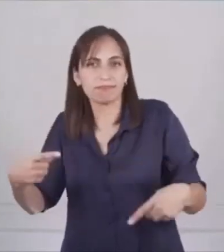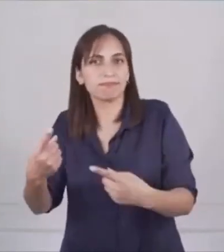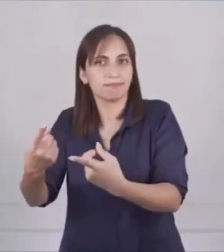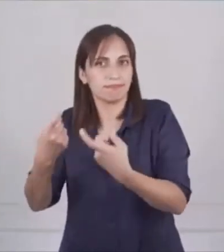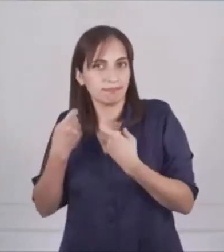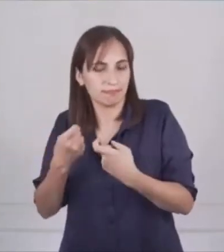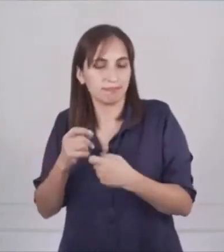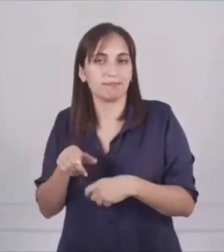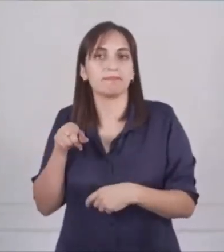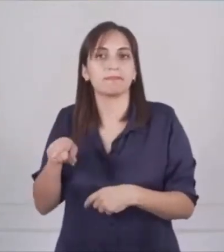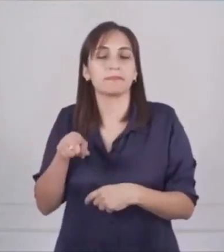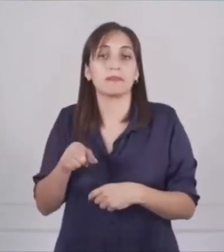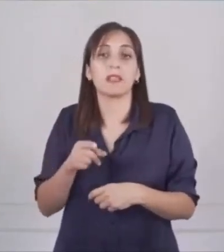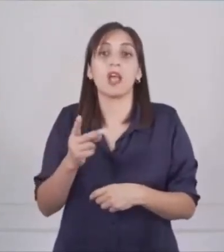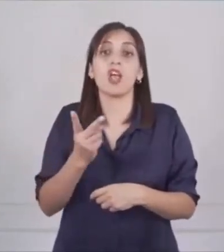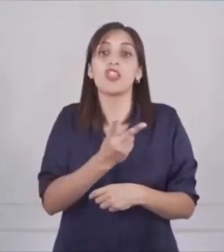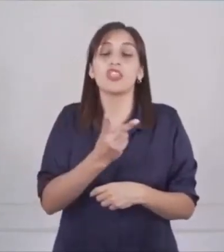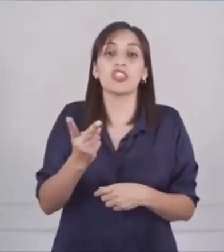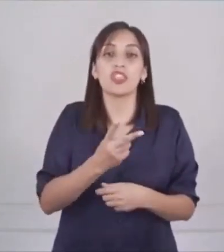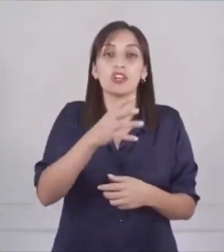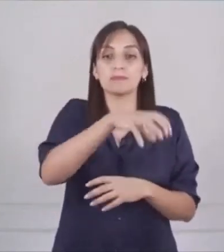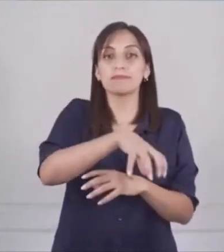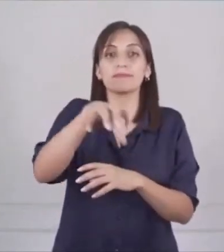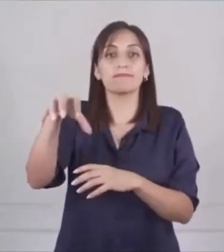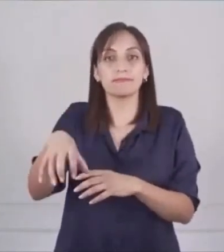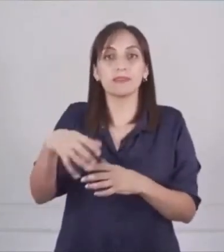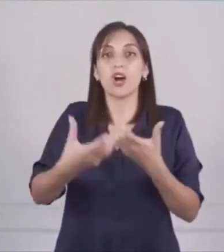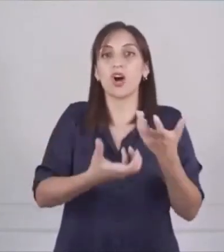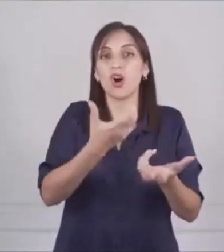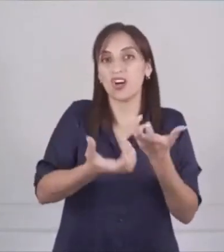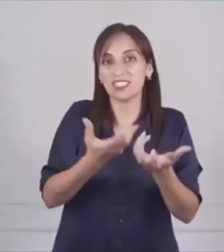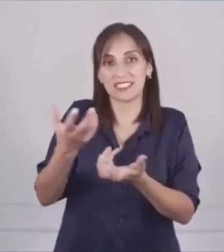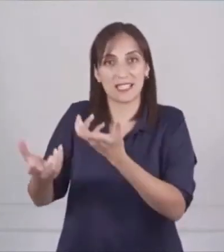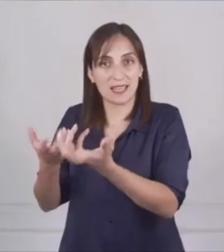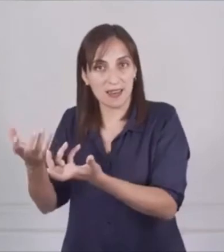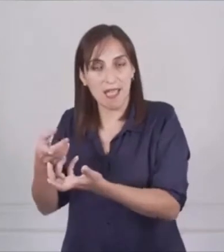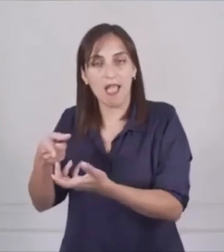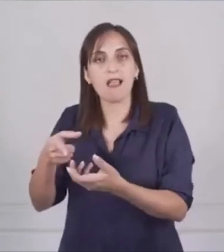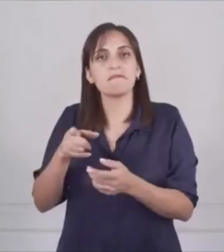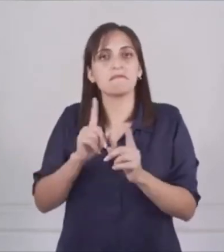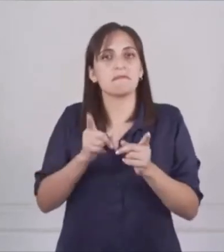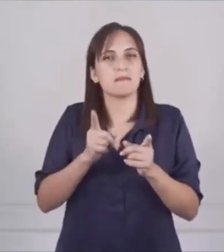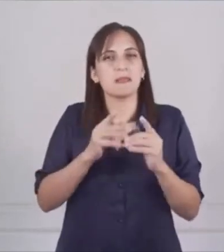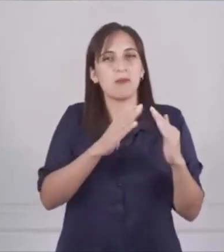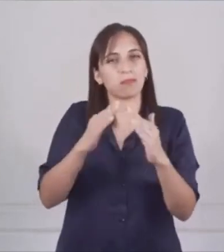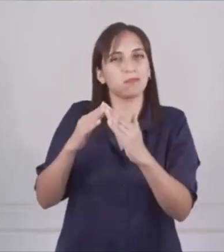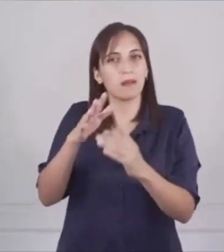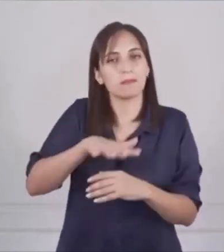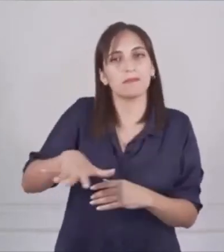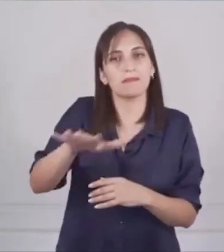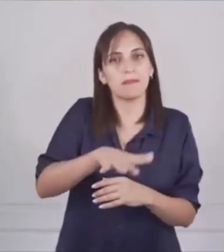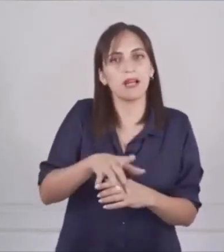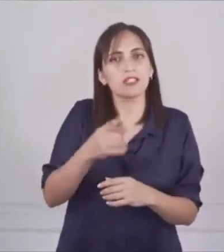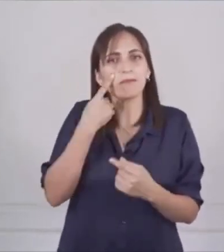Además, hay dos cocinas barriales funcionando actualmente bajo este sistema interinstitucional